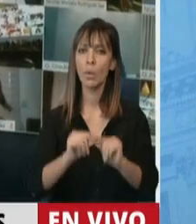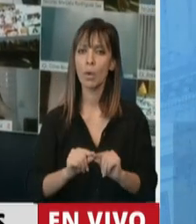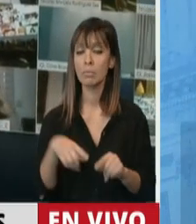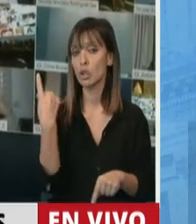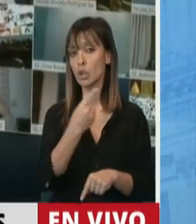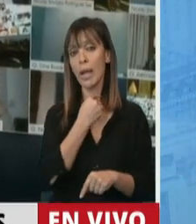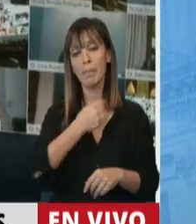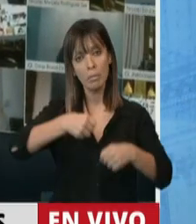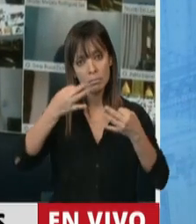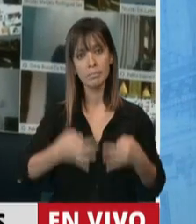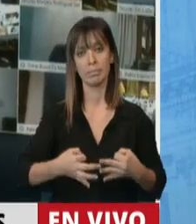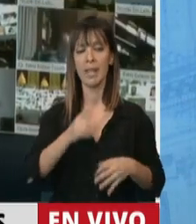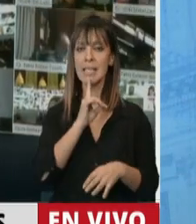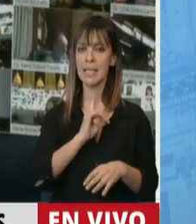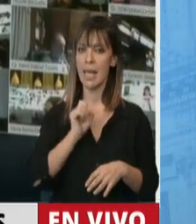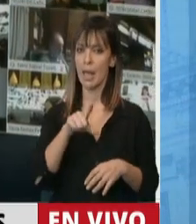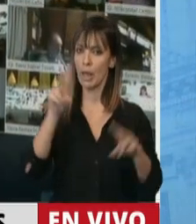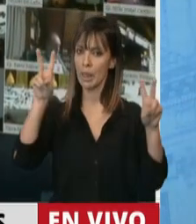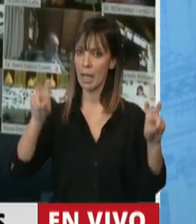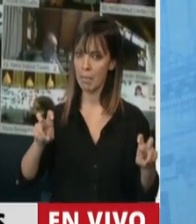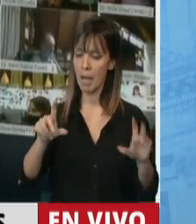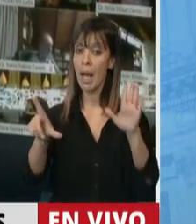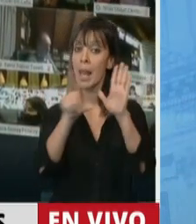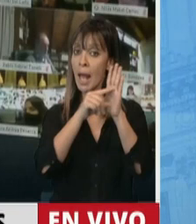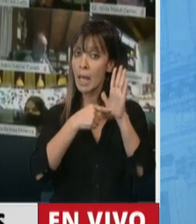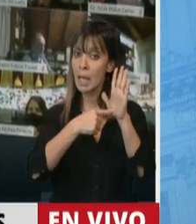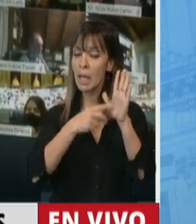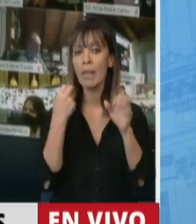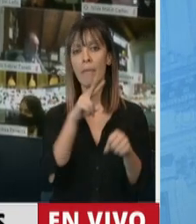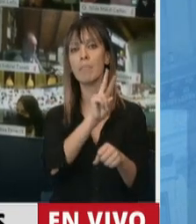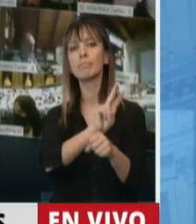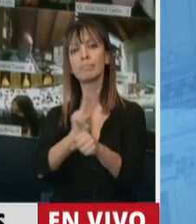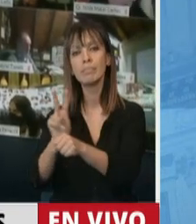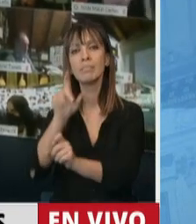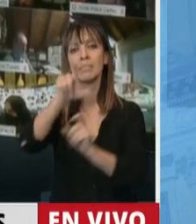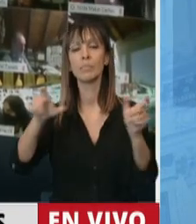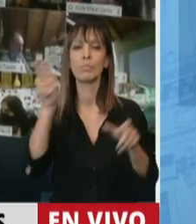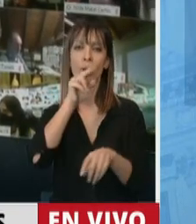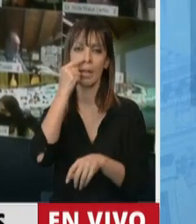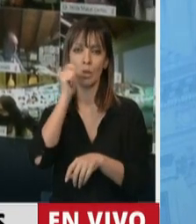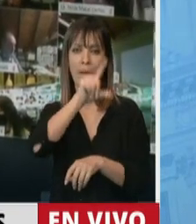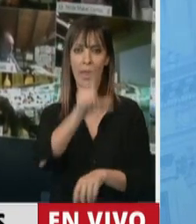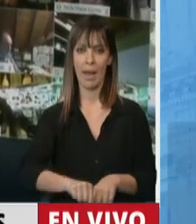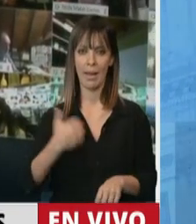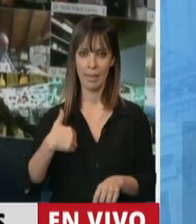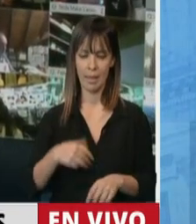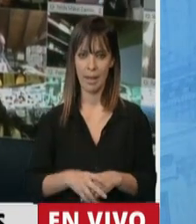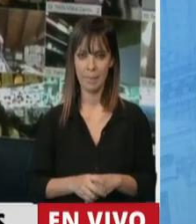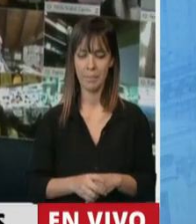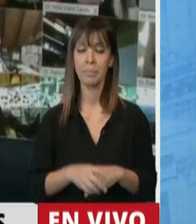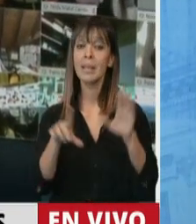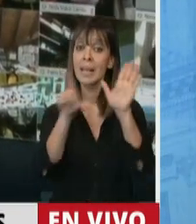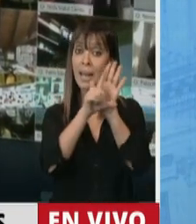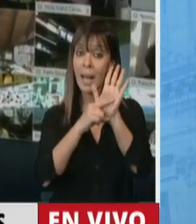serios y llevar adelante una ley que proteja a todas las trabajadoras y los trabajadores en la República Argentina y que elegirle